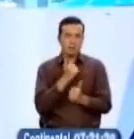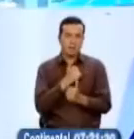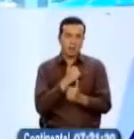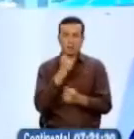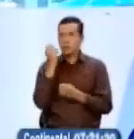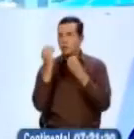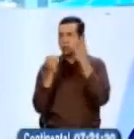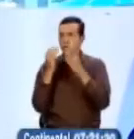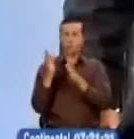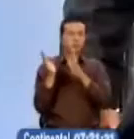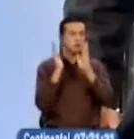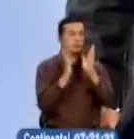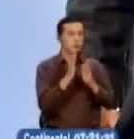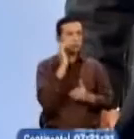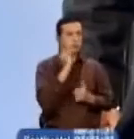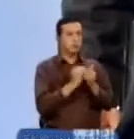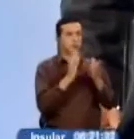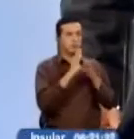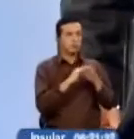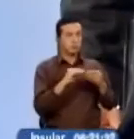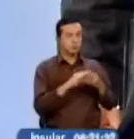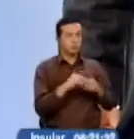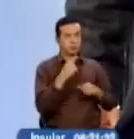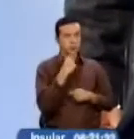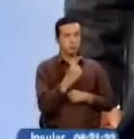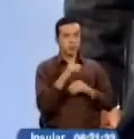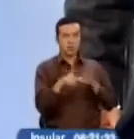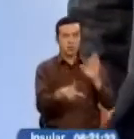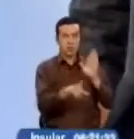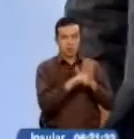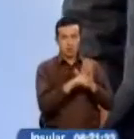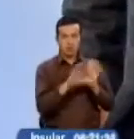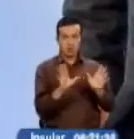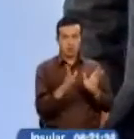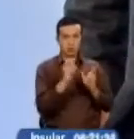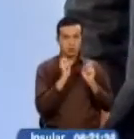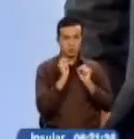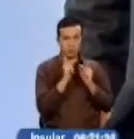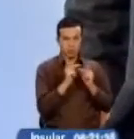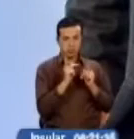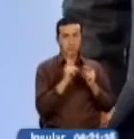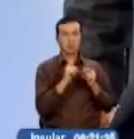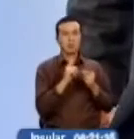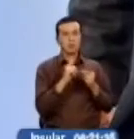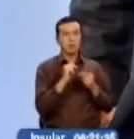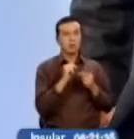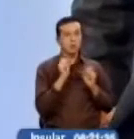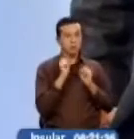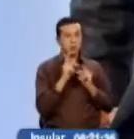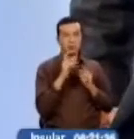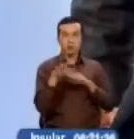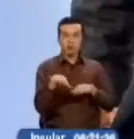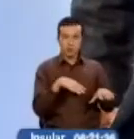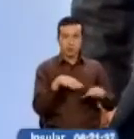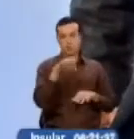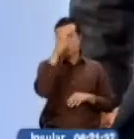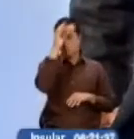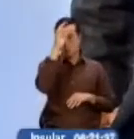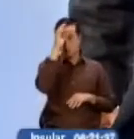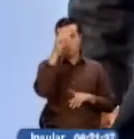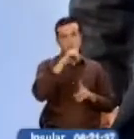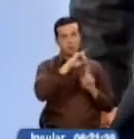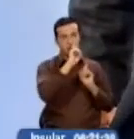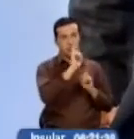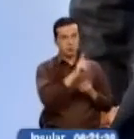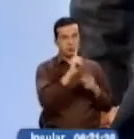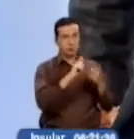voy a recoger esta última parte es en el ministro la ley genera oportunidades genera oportunidades para la actividad cultural pregunto